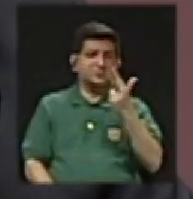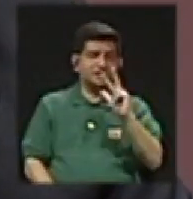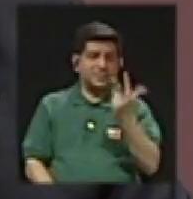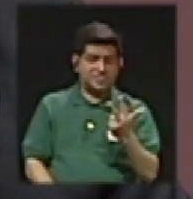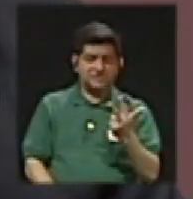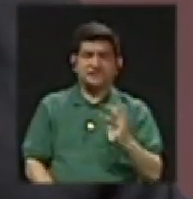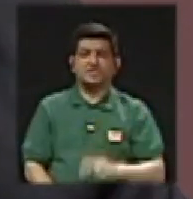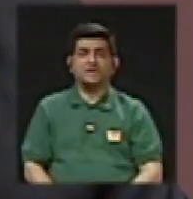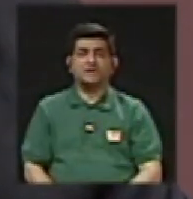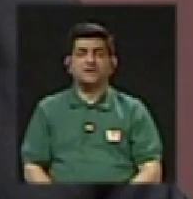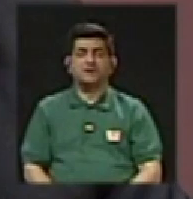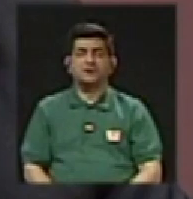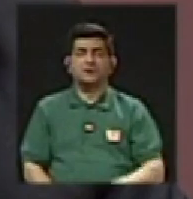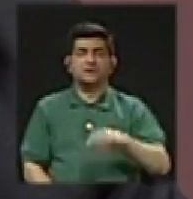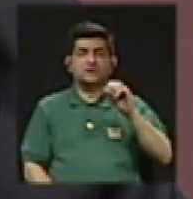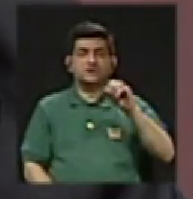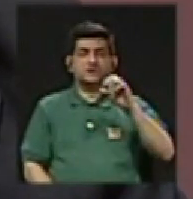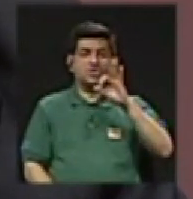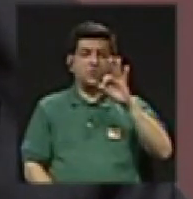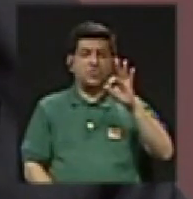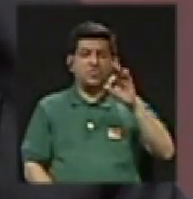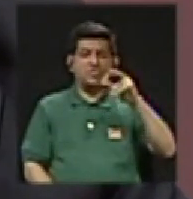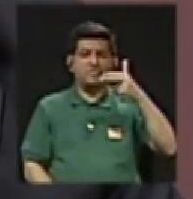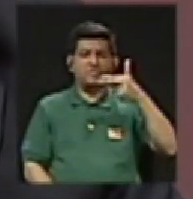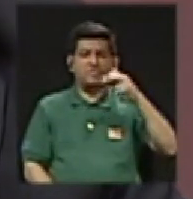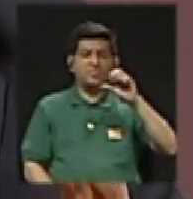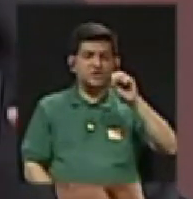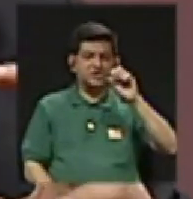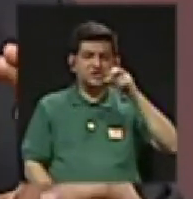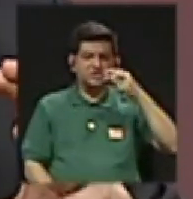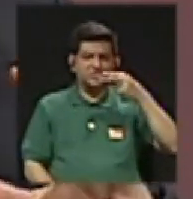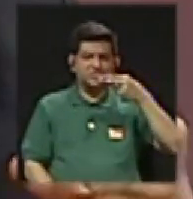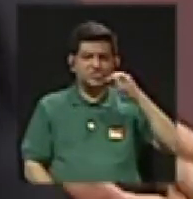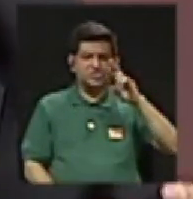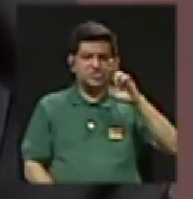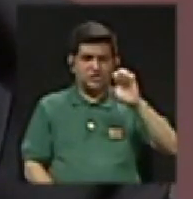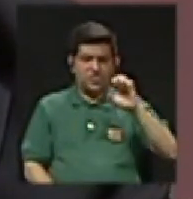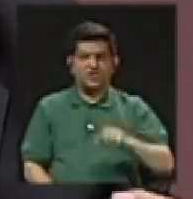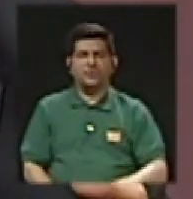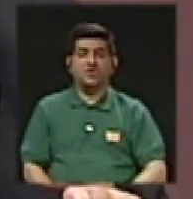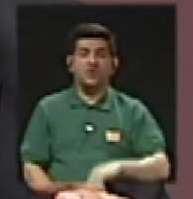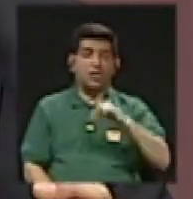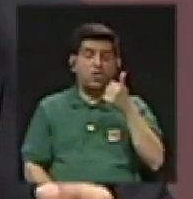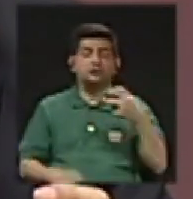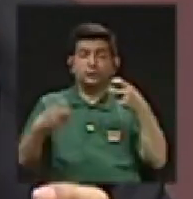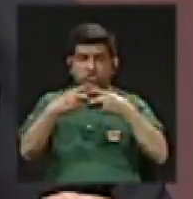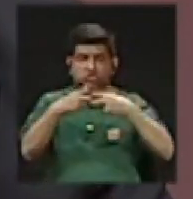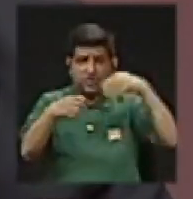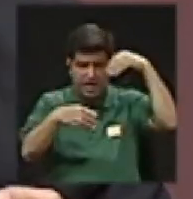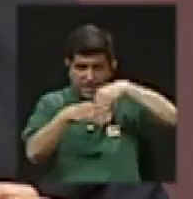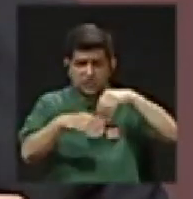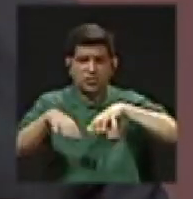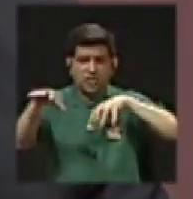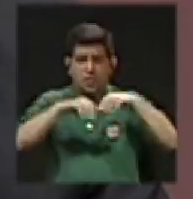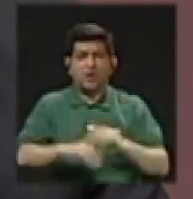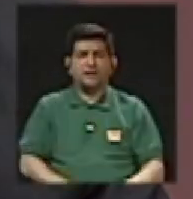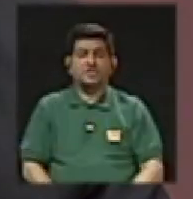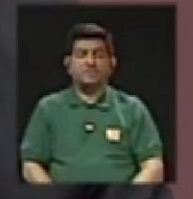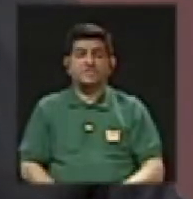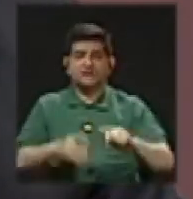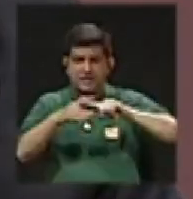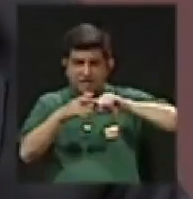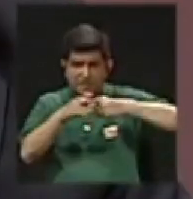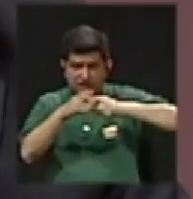tercerizados, ¿verdad? Offshore services. Y hay otra que incluye electrónica y actividades en dispositivos